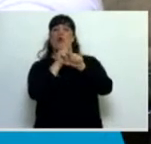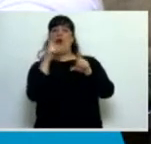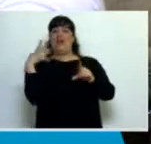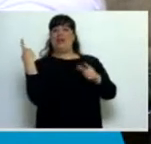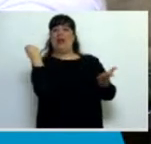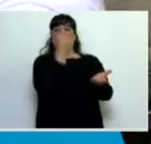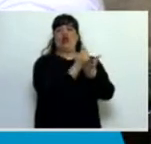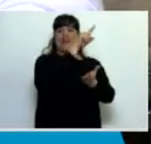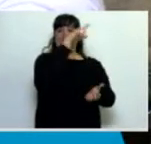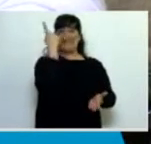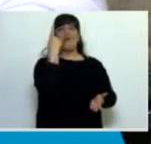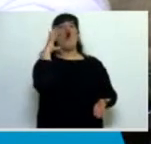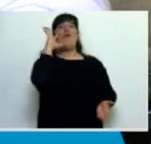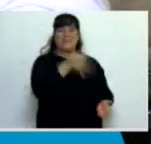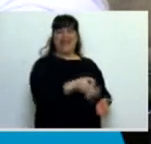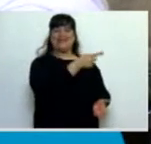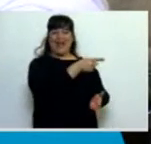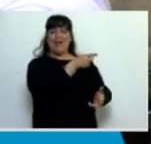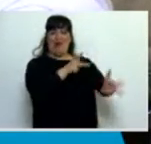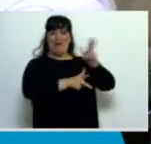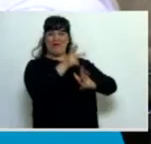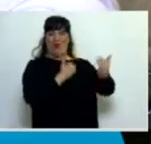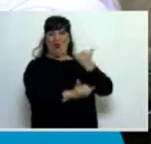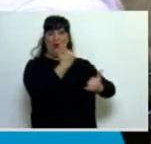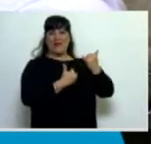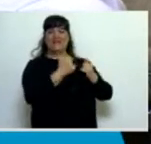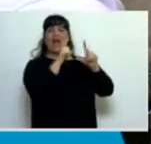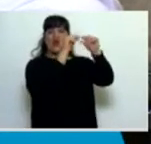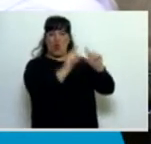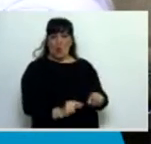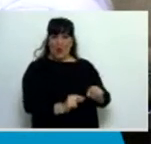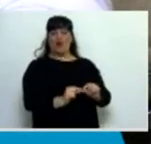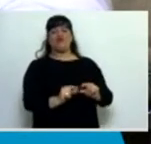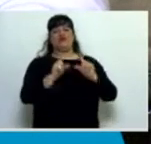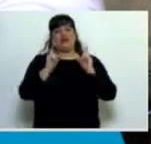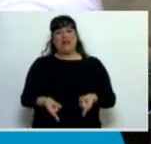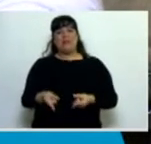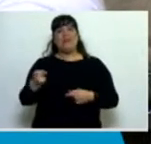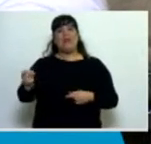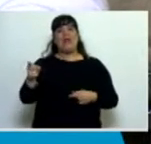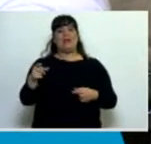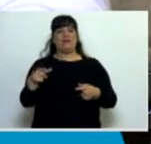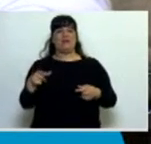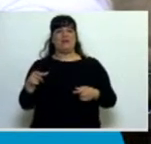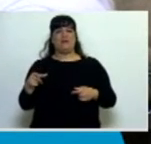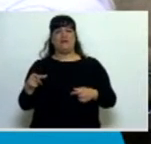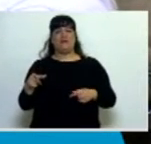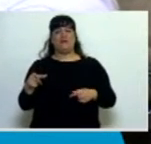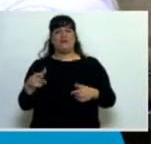nos enteramos realmente de cuáles son los números, y por eso es que en